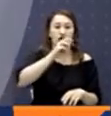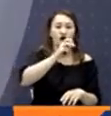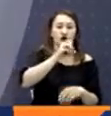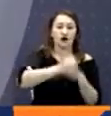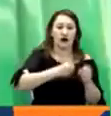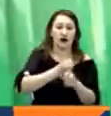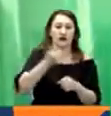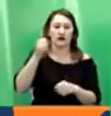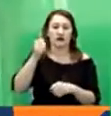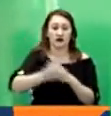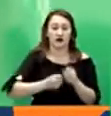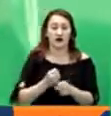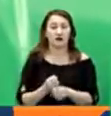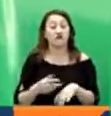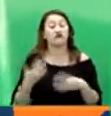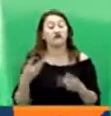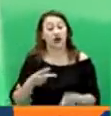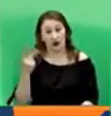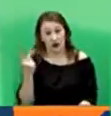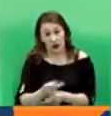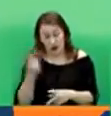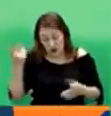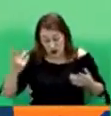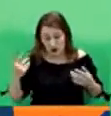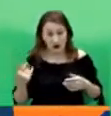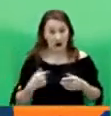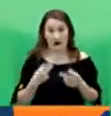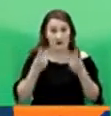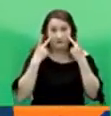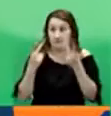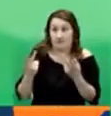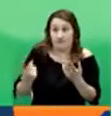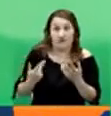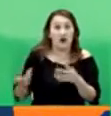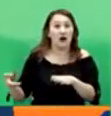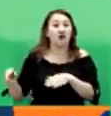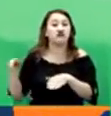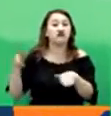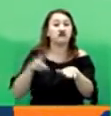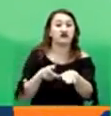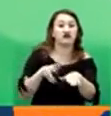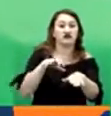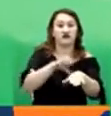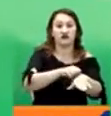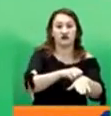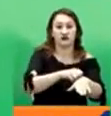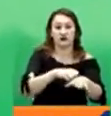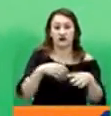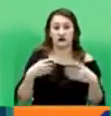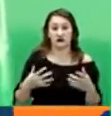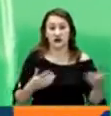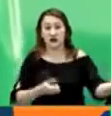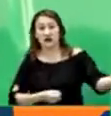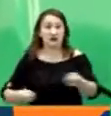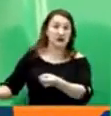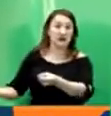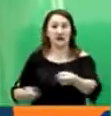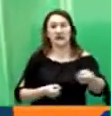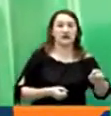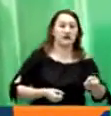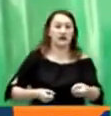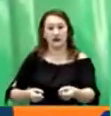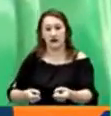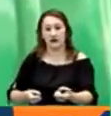o 10 años. Muy riesgoso, porque se cuelgan y uno no los ve y y eso andan con unos lazos para allá y para acá, entonces ellos